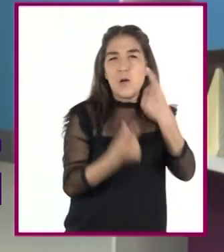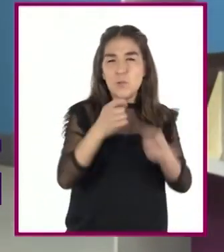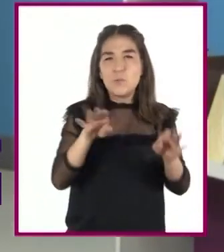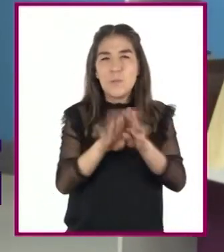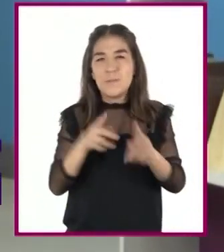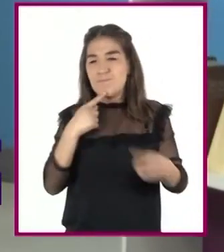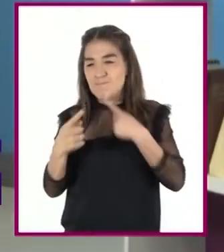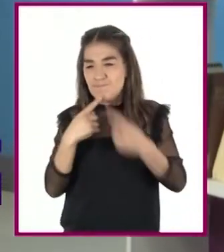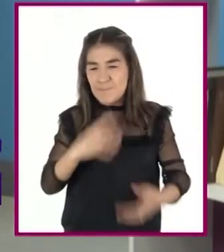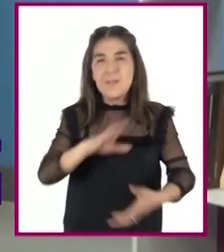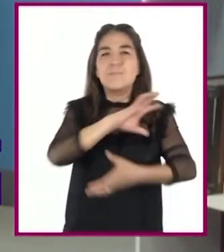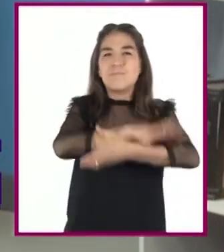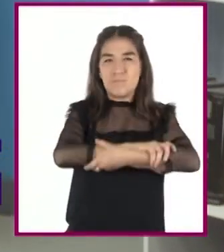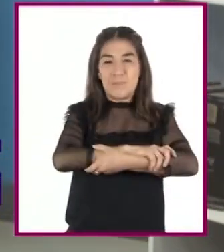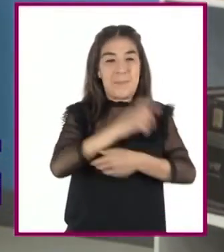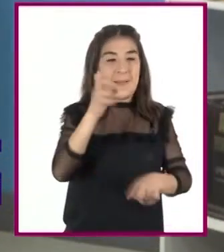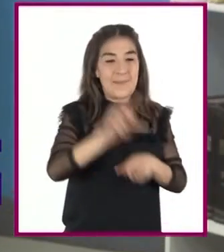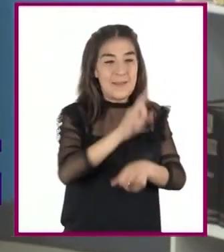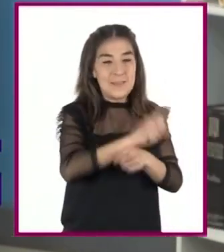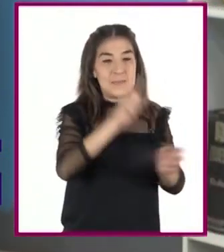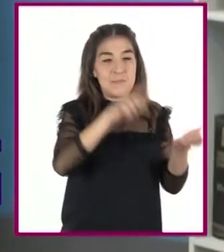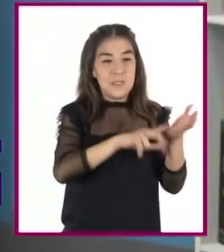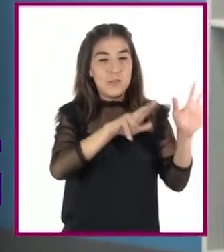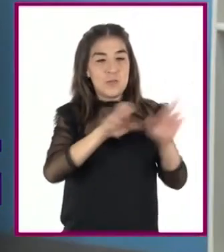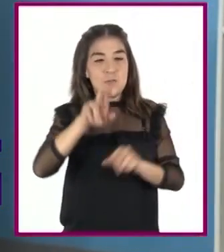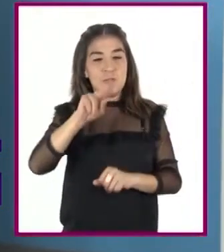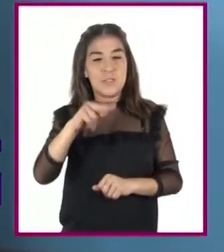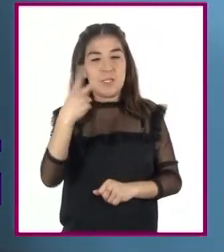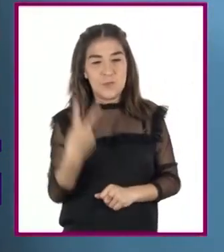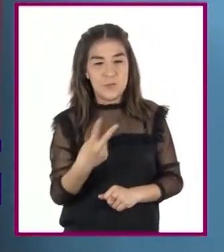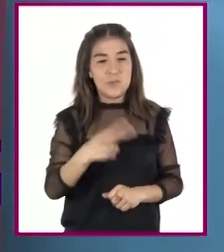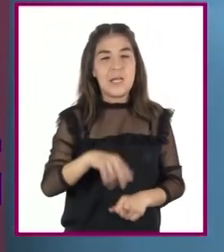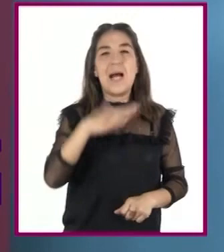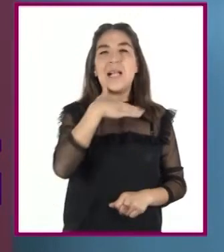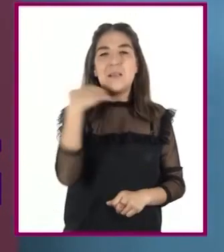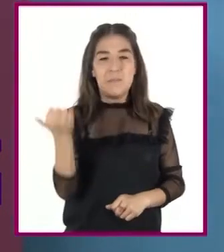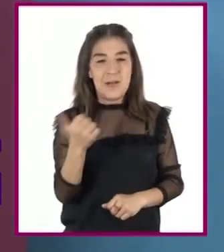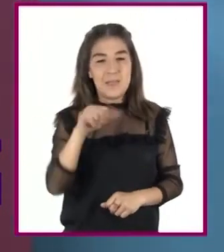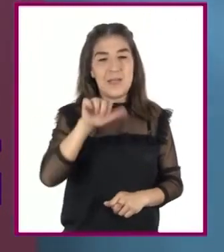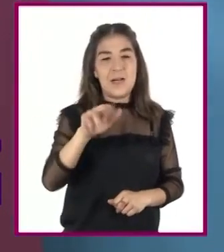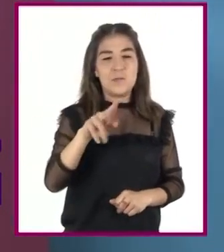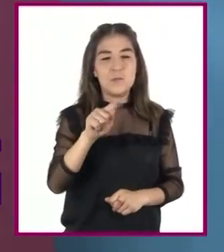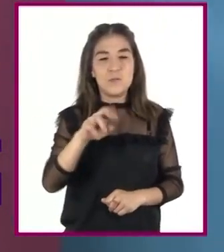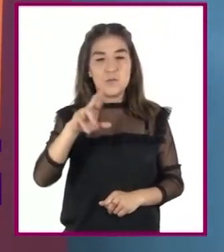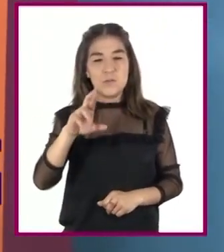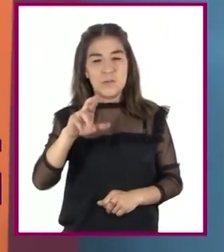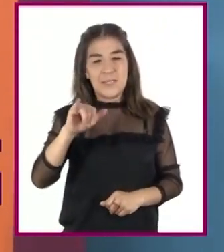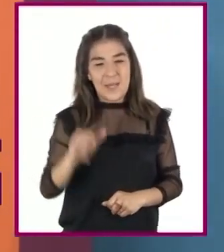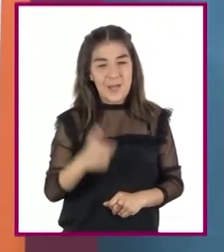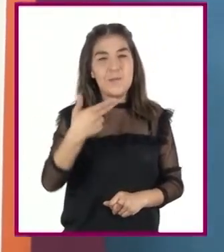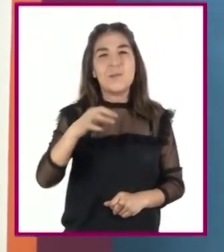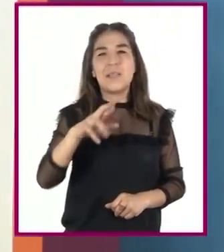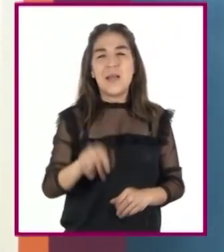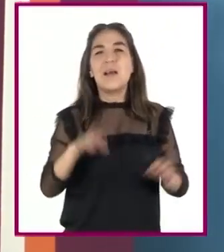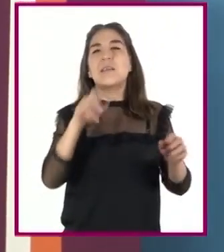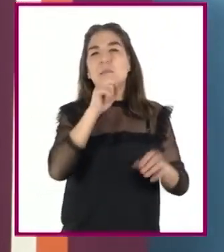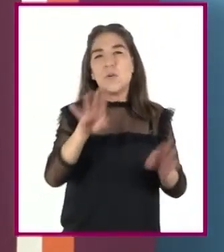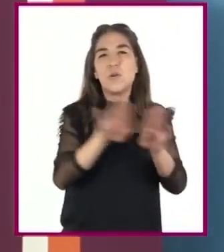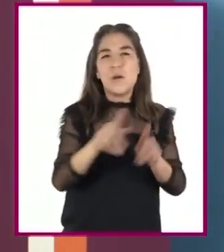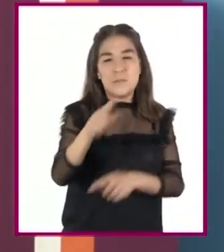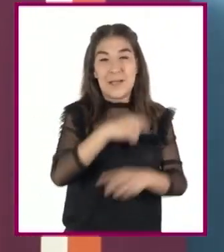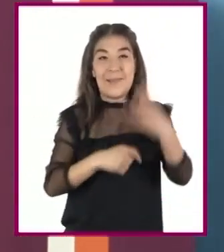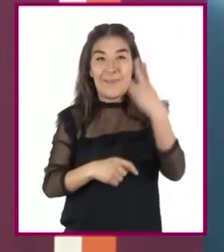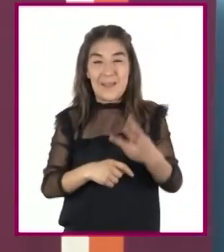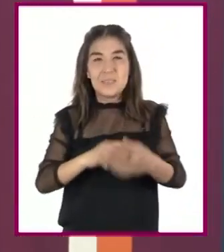Desde 1882, Alemania, Austria-Hungría e Italia formaron la Triple Alianza. Los